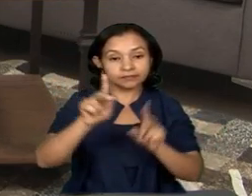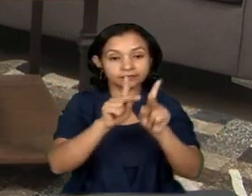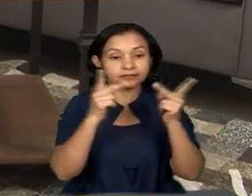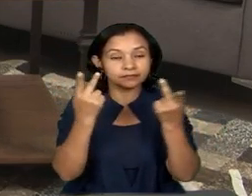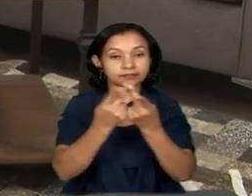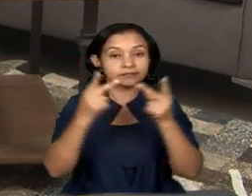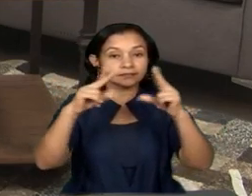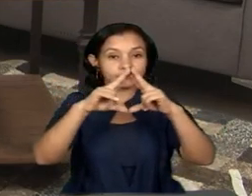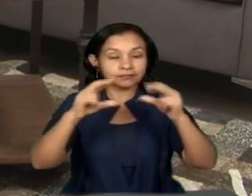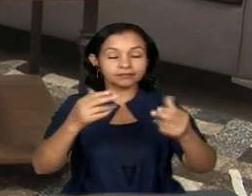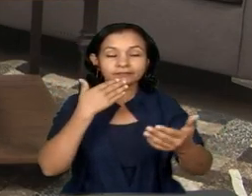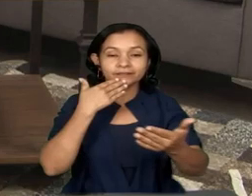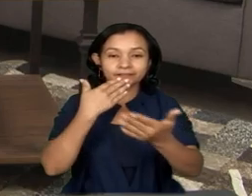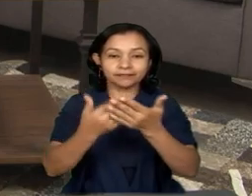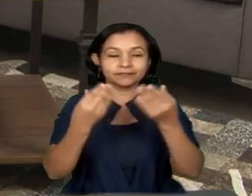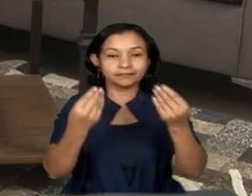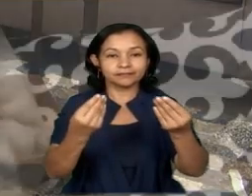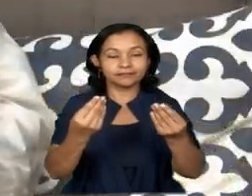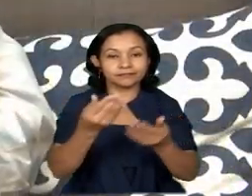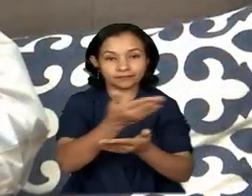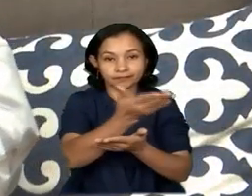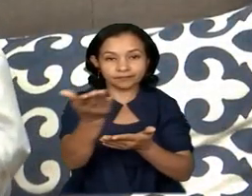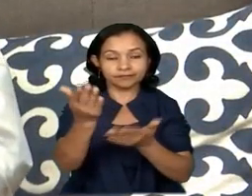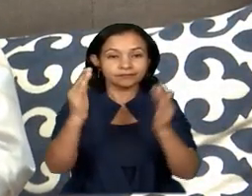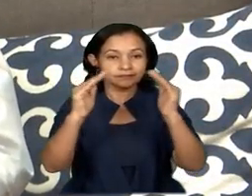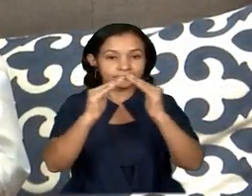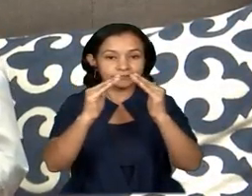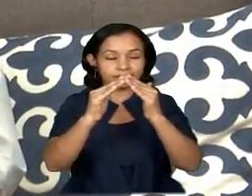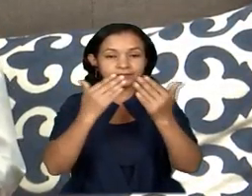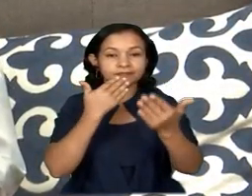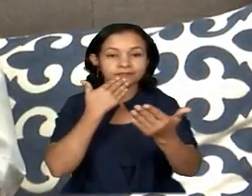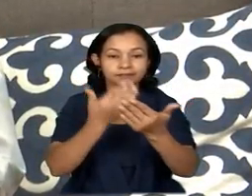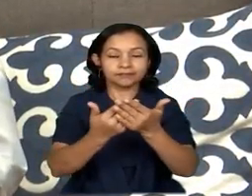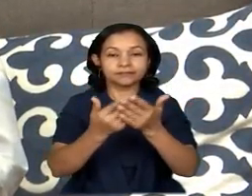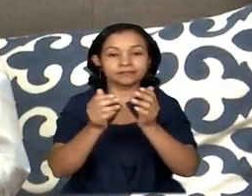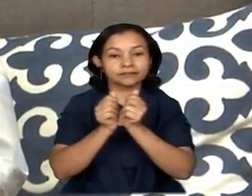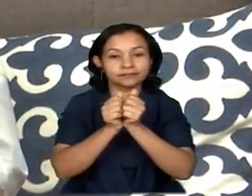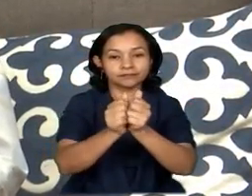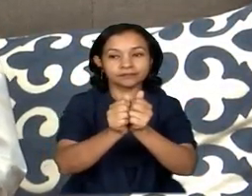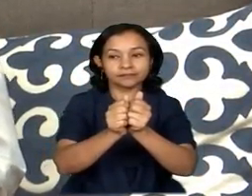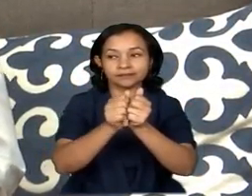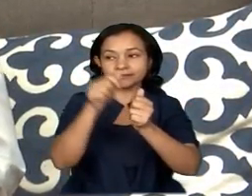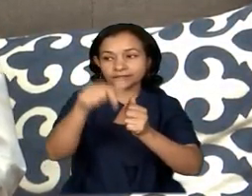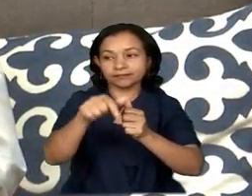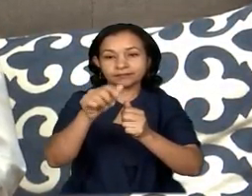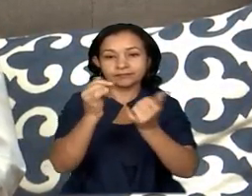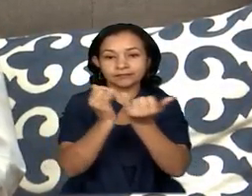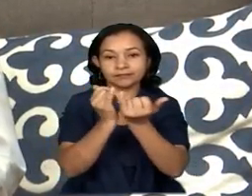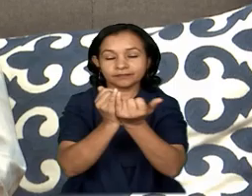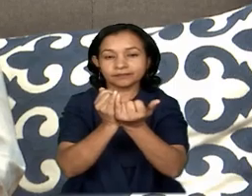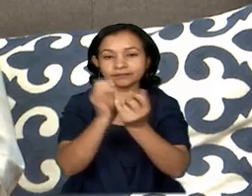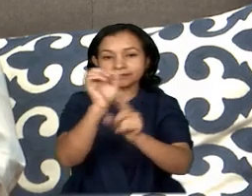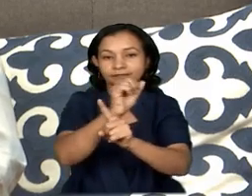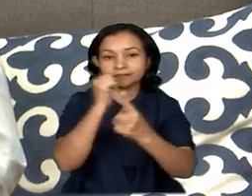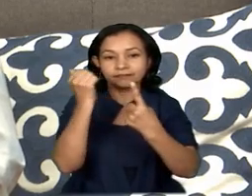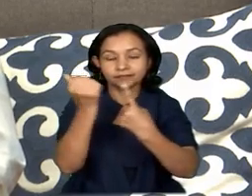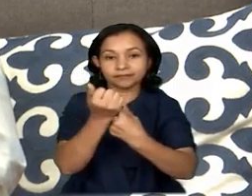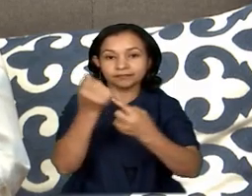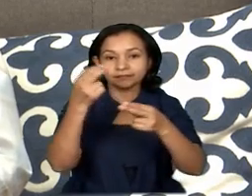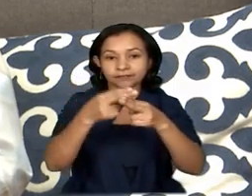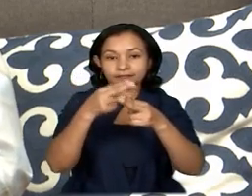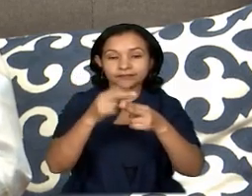nicaragüense. Gracias. Y a usted que está en su hogar, le agradecemos que nos haya acompañado en este su programa Desde el Parlamento. A nombre